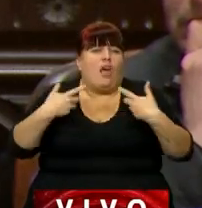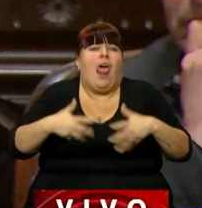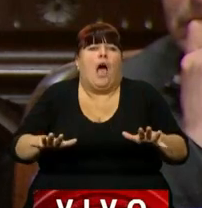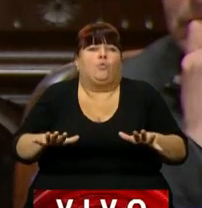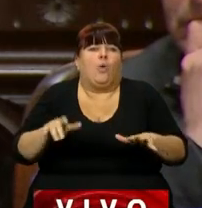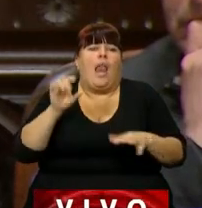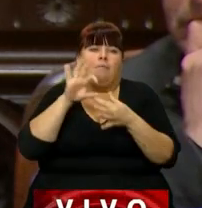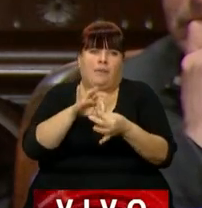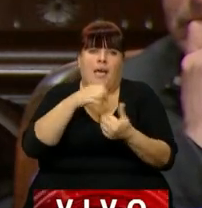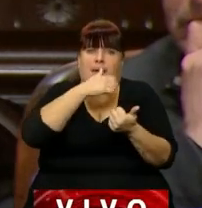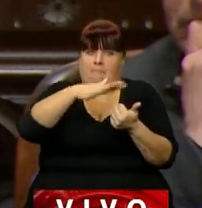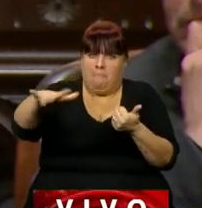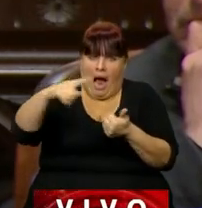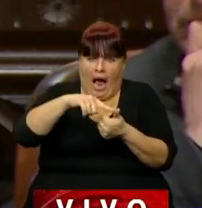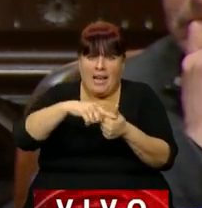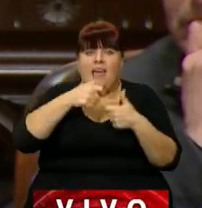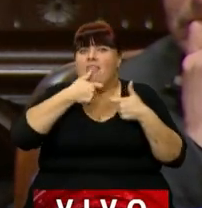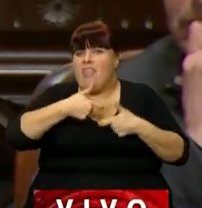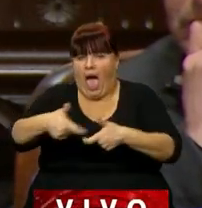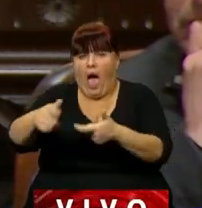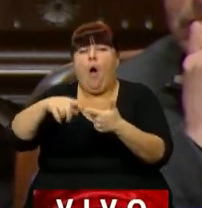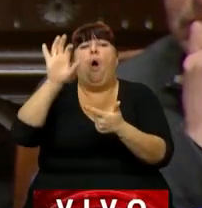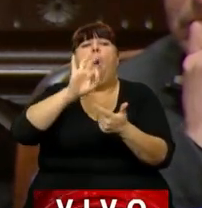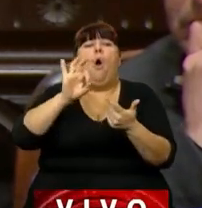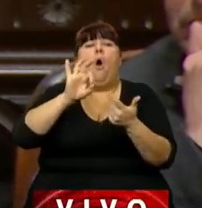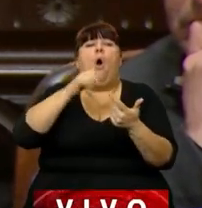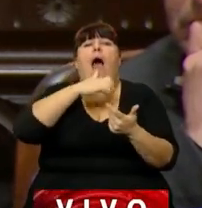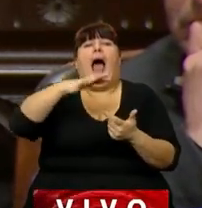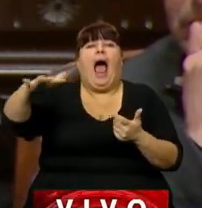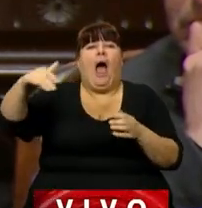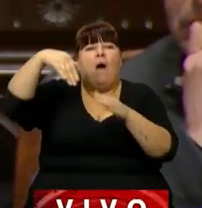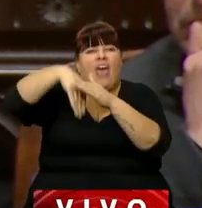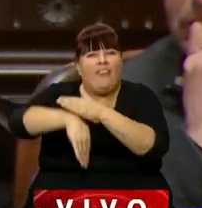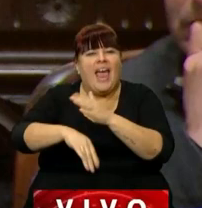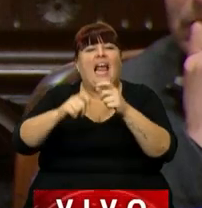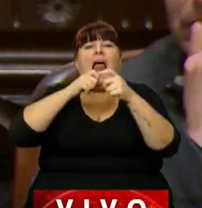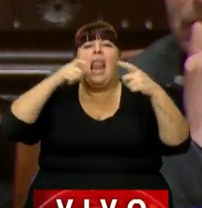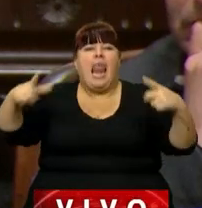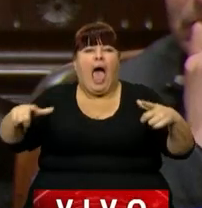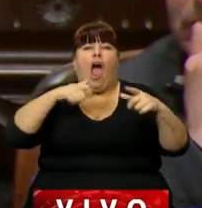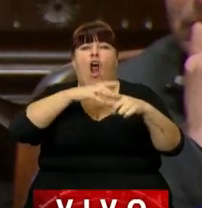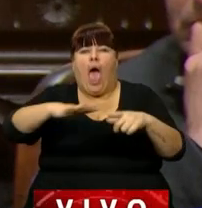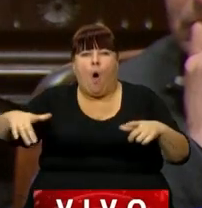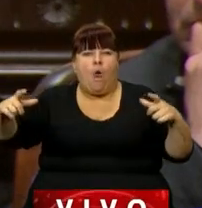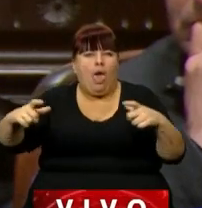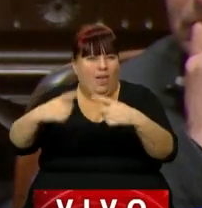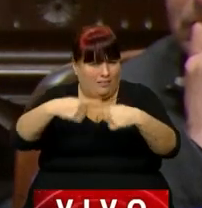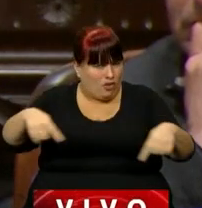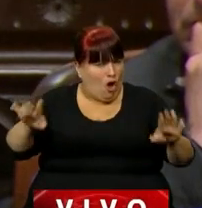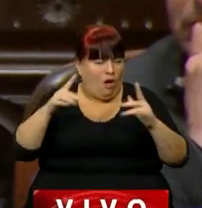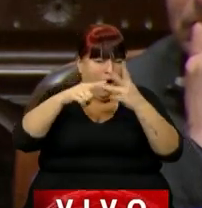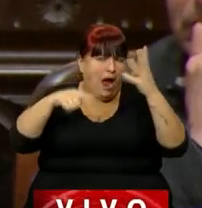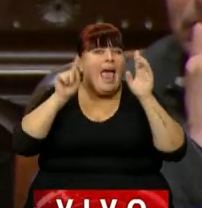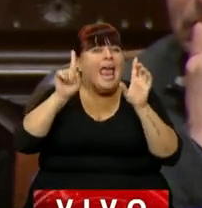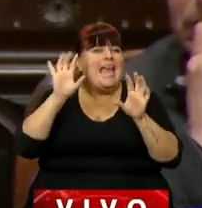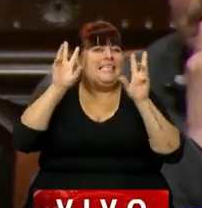naturales vinculados a mar, fluviales o de aguas interiores como lagos, lagunas, etcétera, etcétera, etcétera. Esa es la